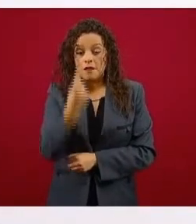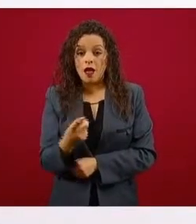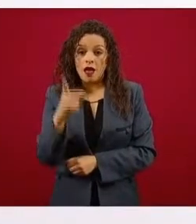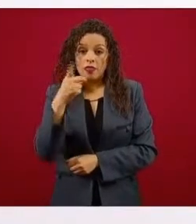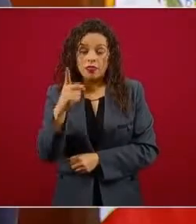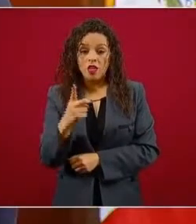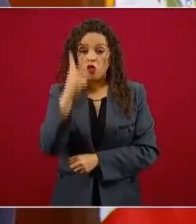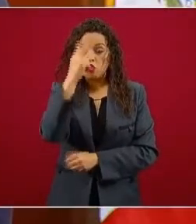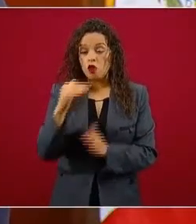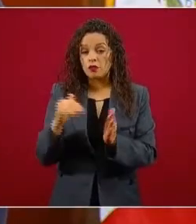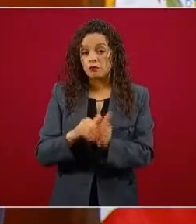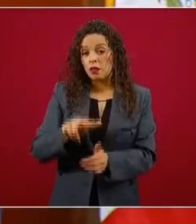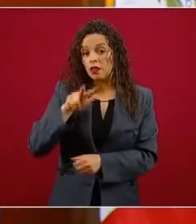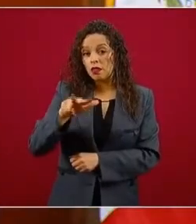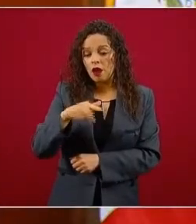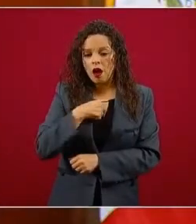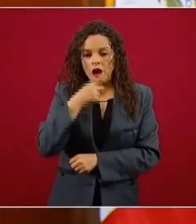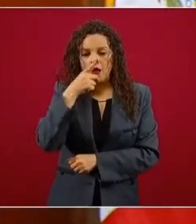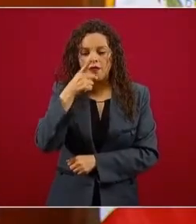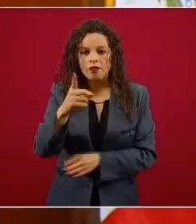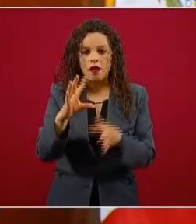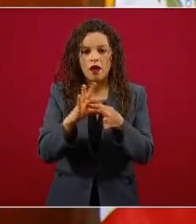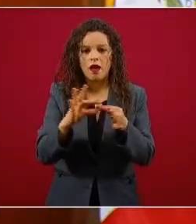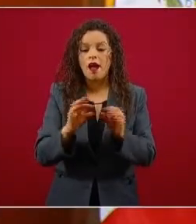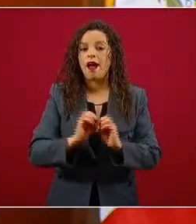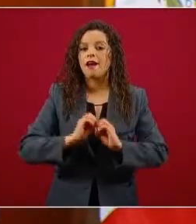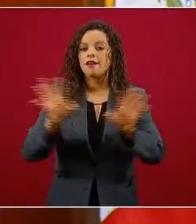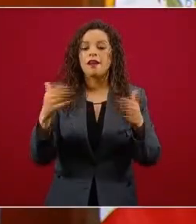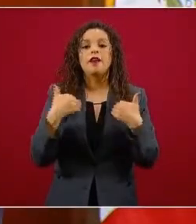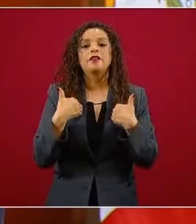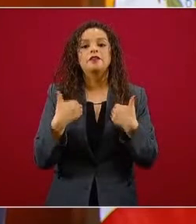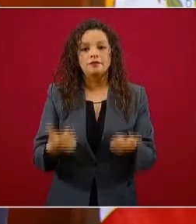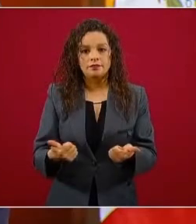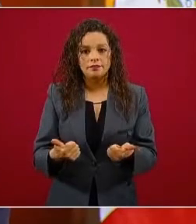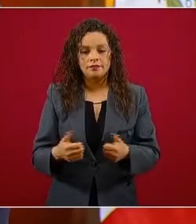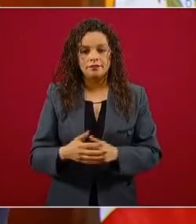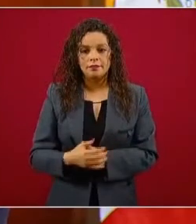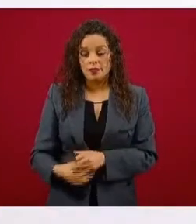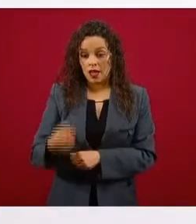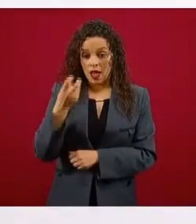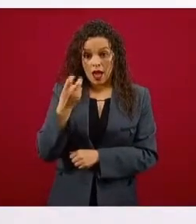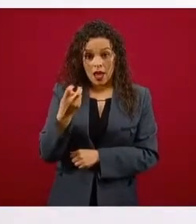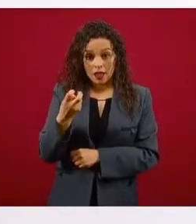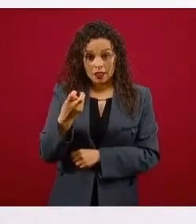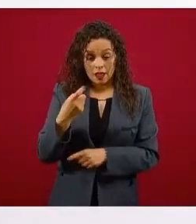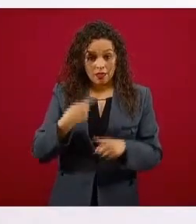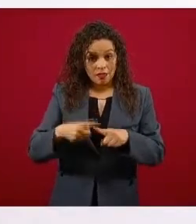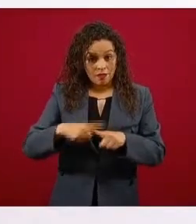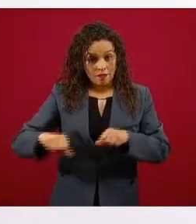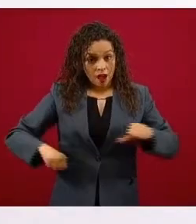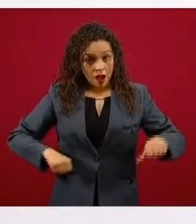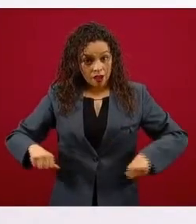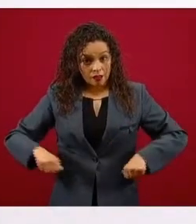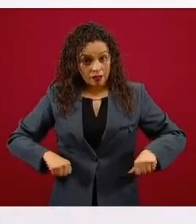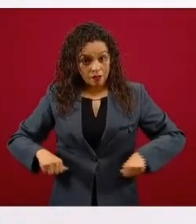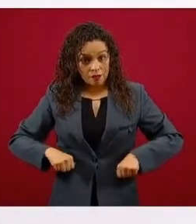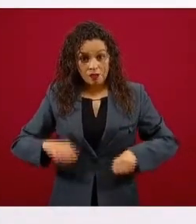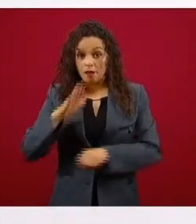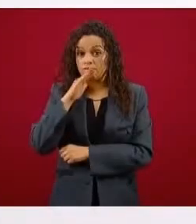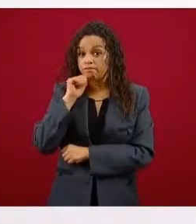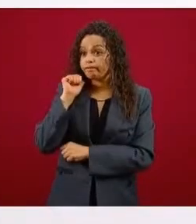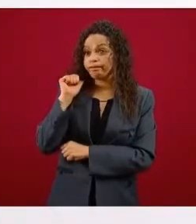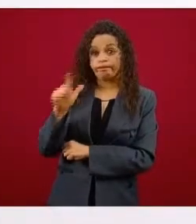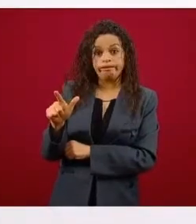1 de diciembre de 2018 dejamos en claro que no incurriríamos en esas acciones abyectas,